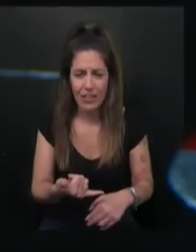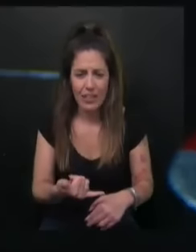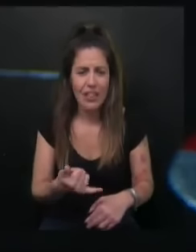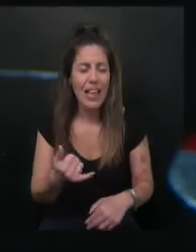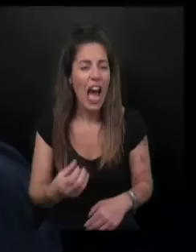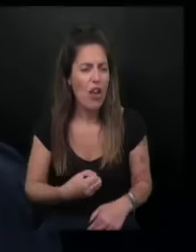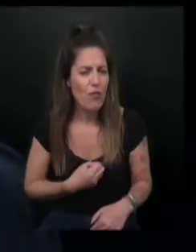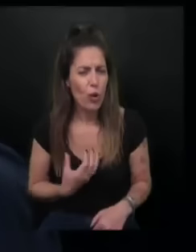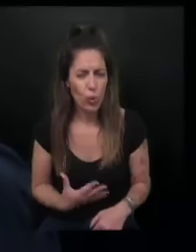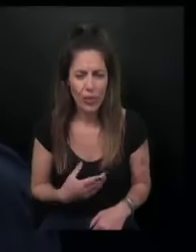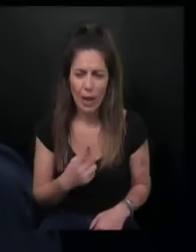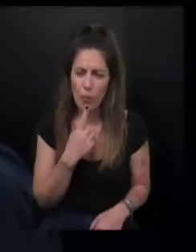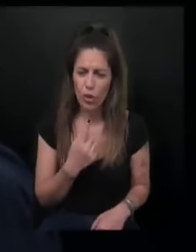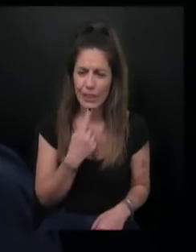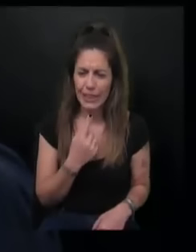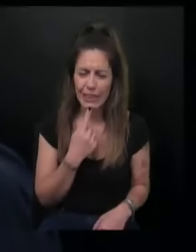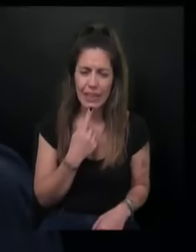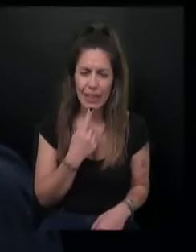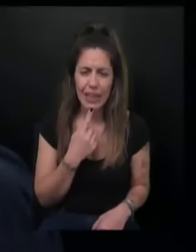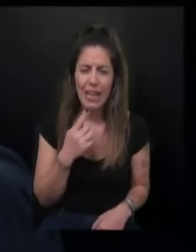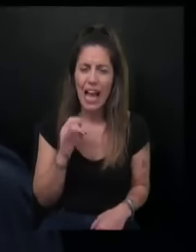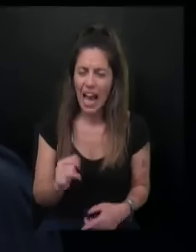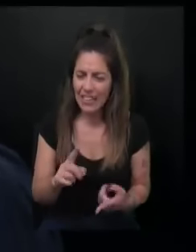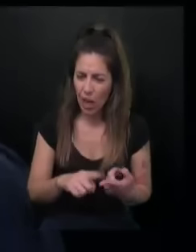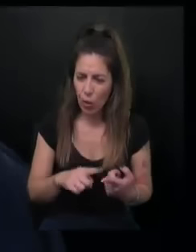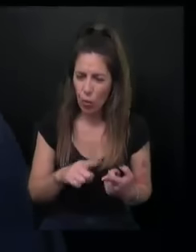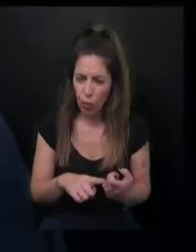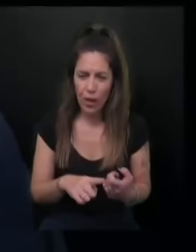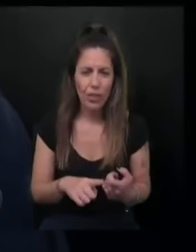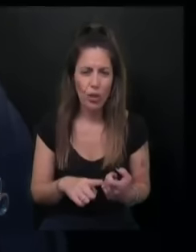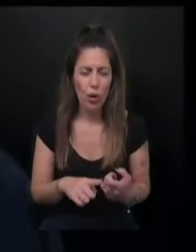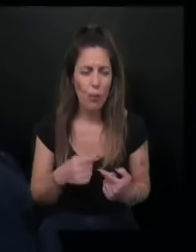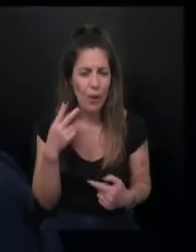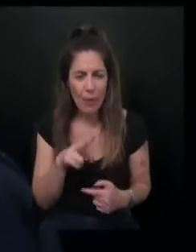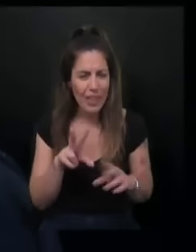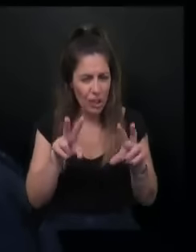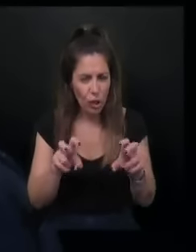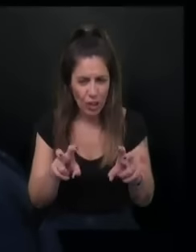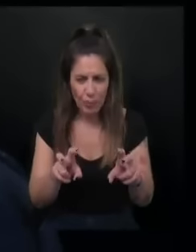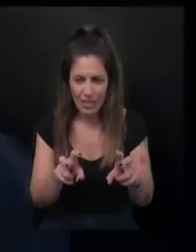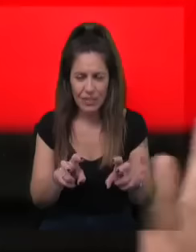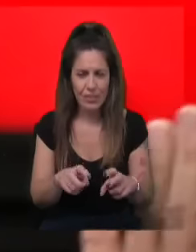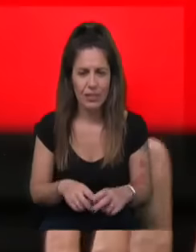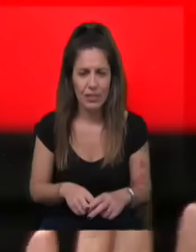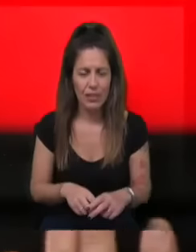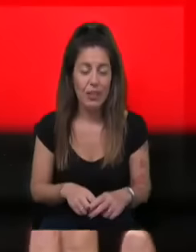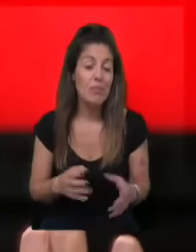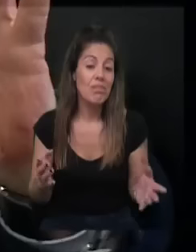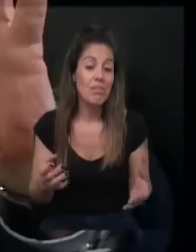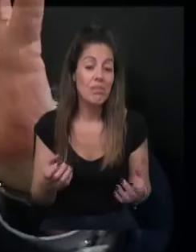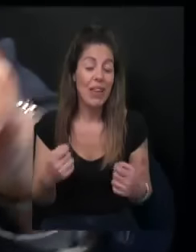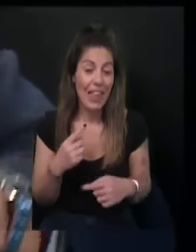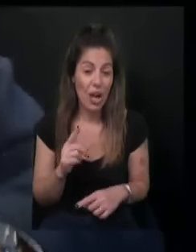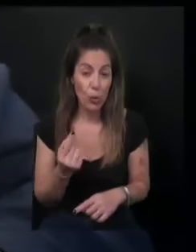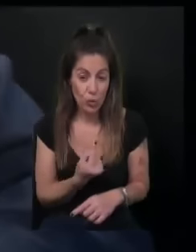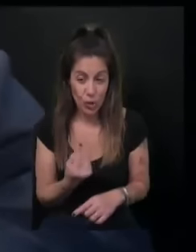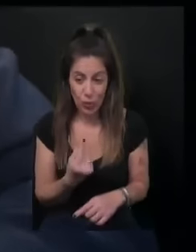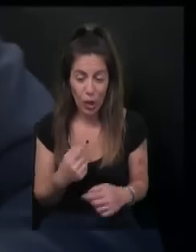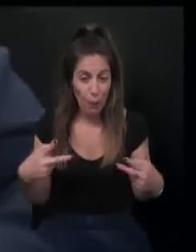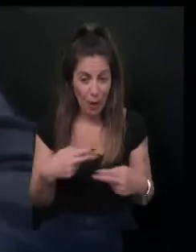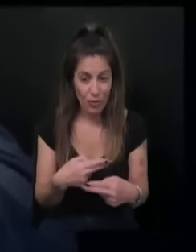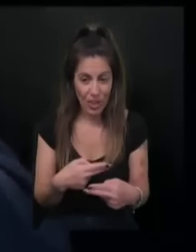voluntad política hay acuerdos para para ver todos estos temas me dan un segundito hacemos